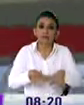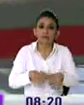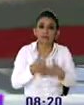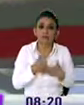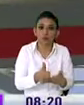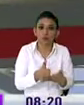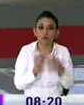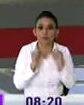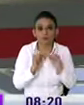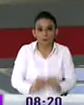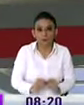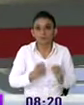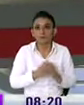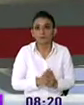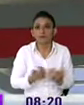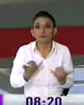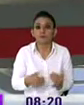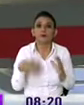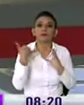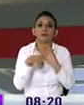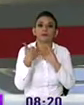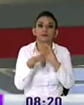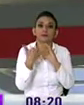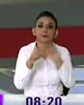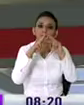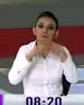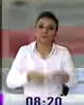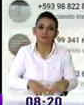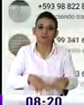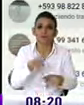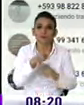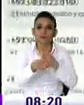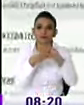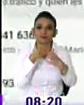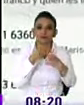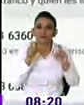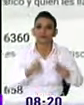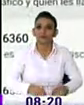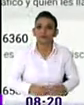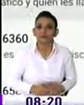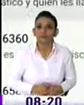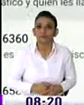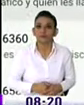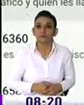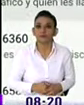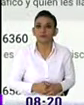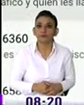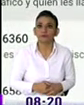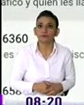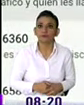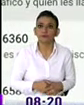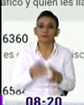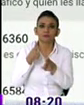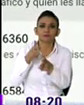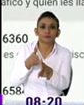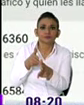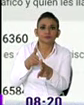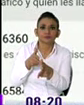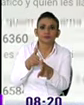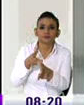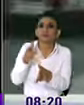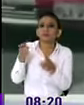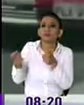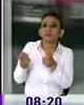parece, Sarita, si vamos con WhatsApp? Vamos a revisar lo que nos dicen por acá. Haciendo tráfico, y quienes llaman la atención a